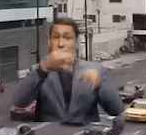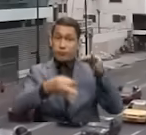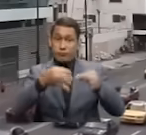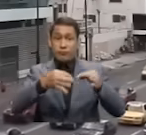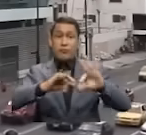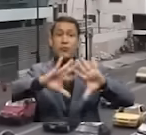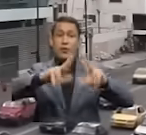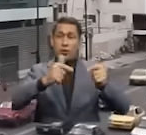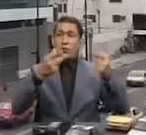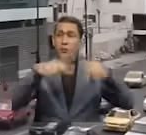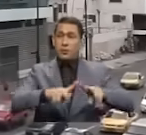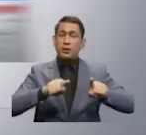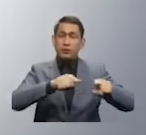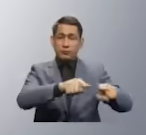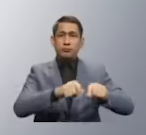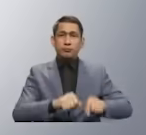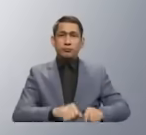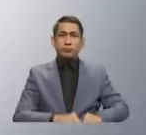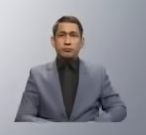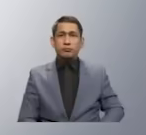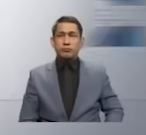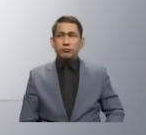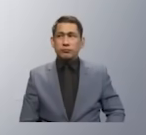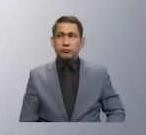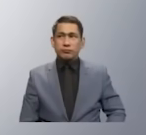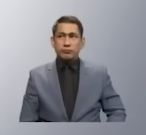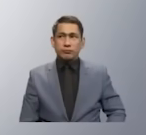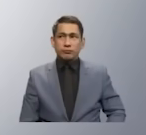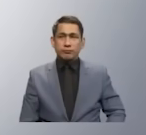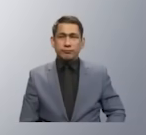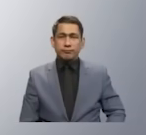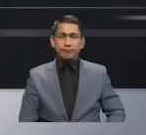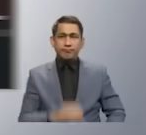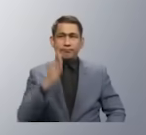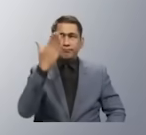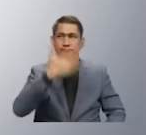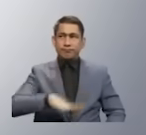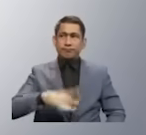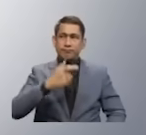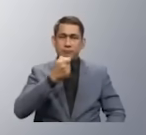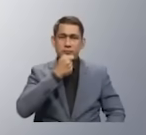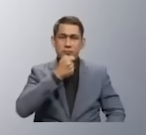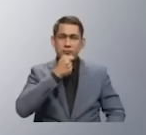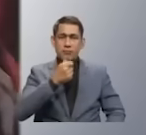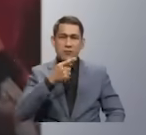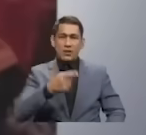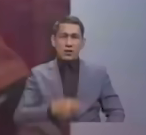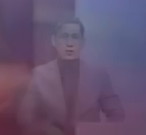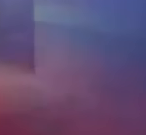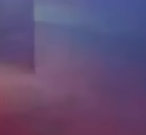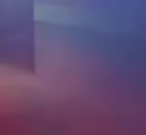fiscales y más funcionarios de la administración pública. Daniel Borja, TC Televisión.